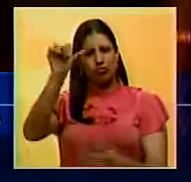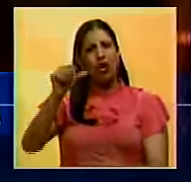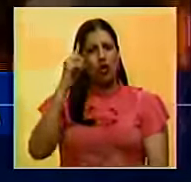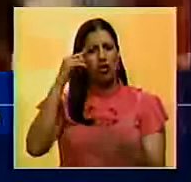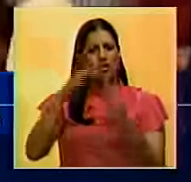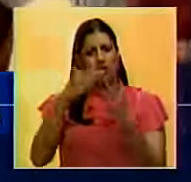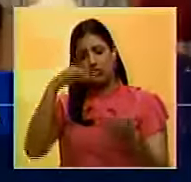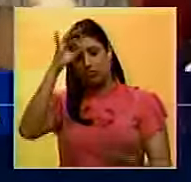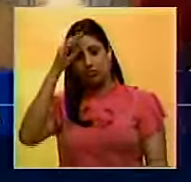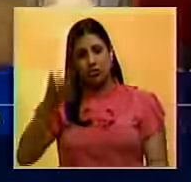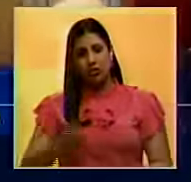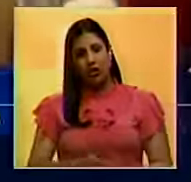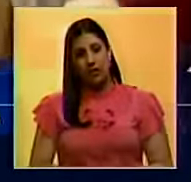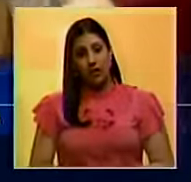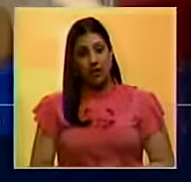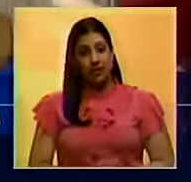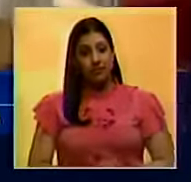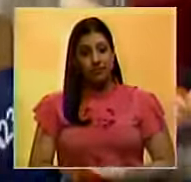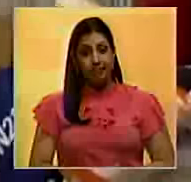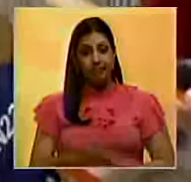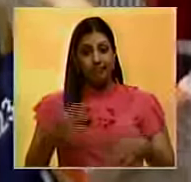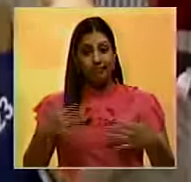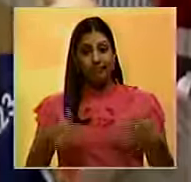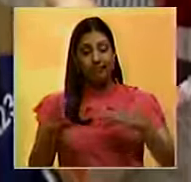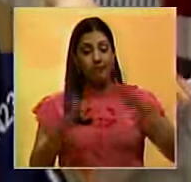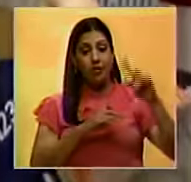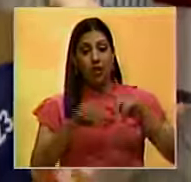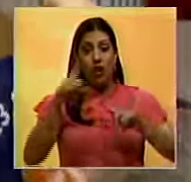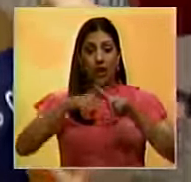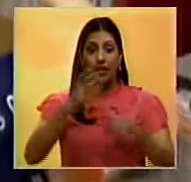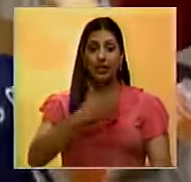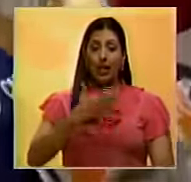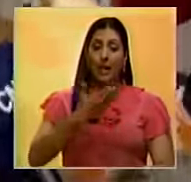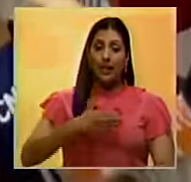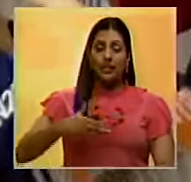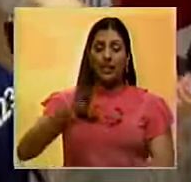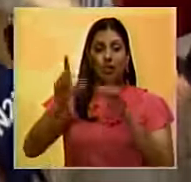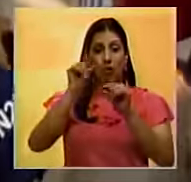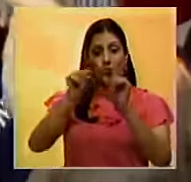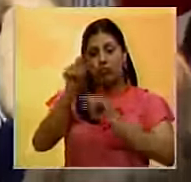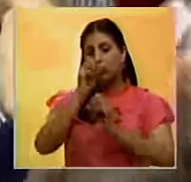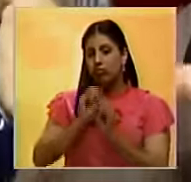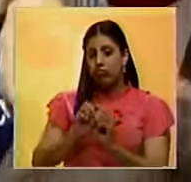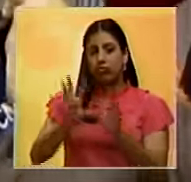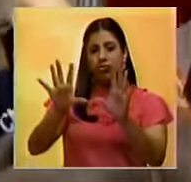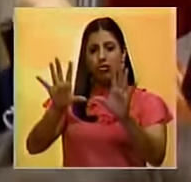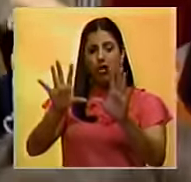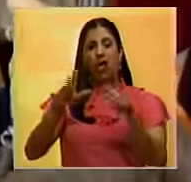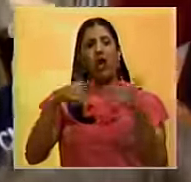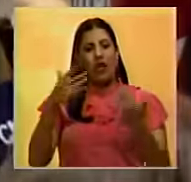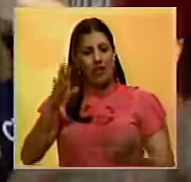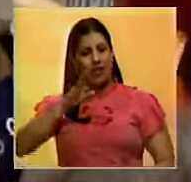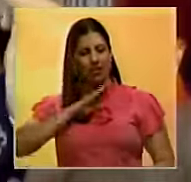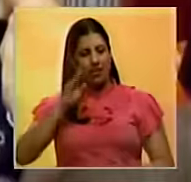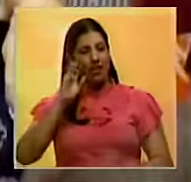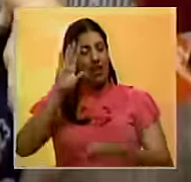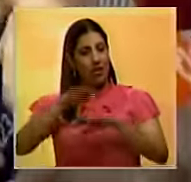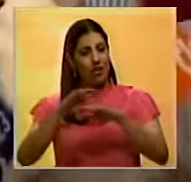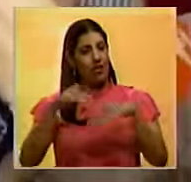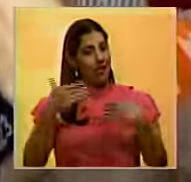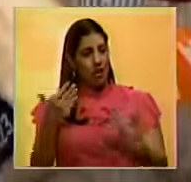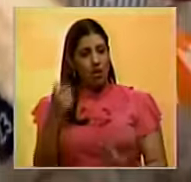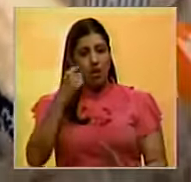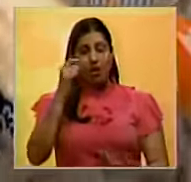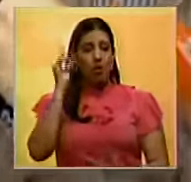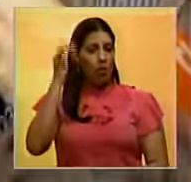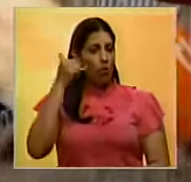seguro no sé la expresidenta reaccionó en Twitter compartiendo un comunicado de paril en el que se alega que